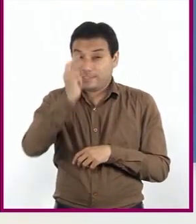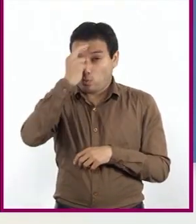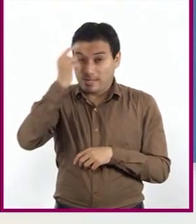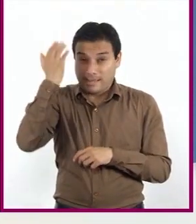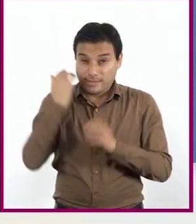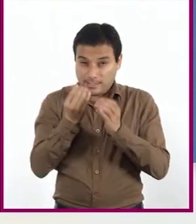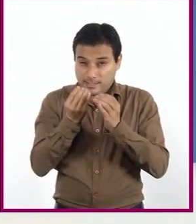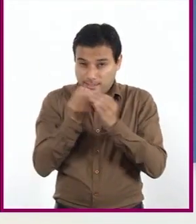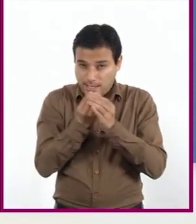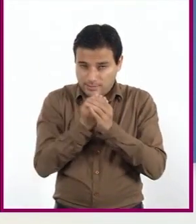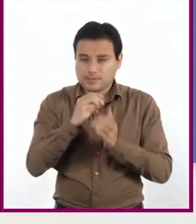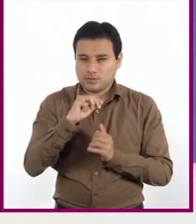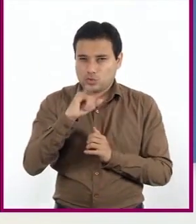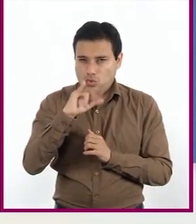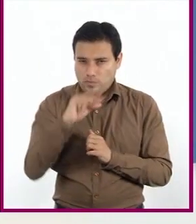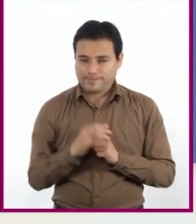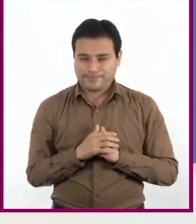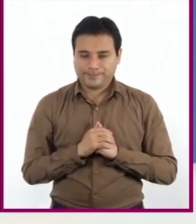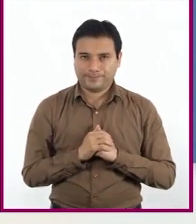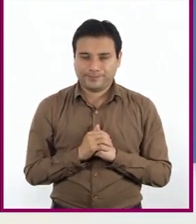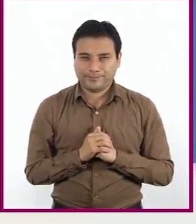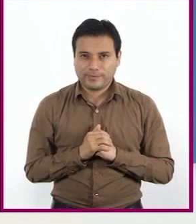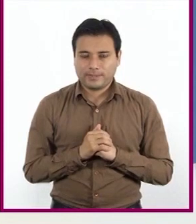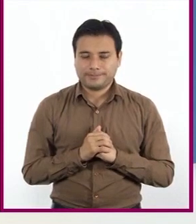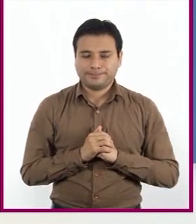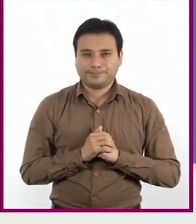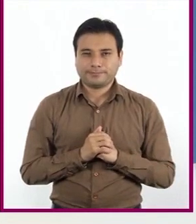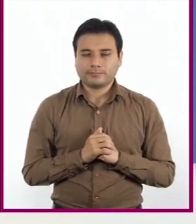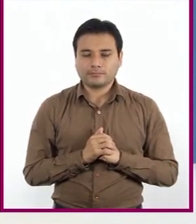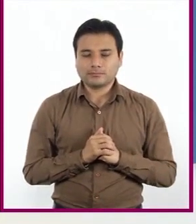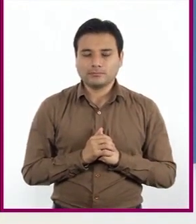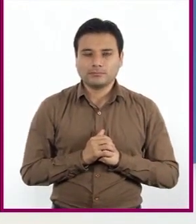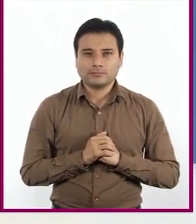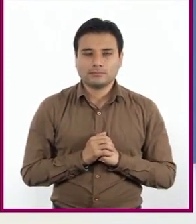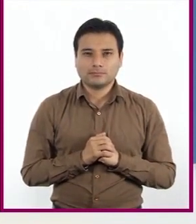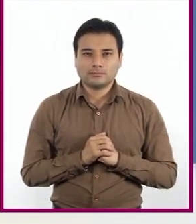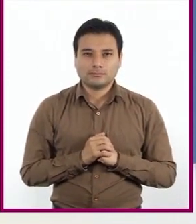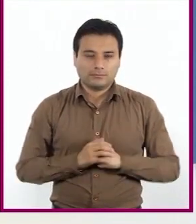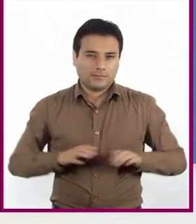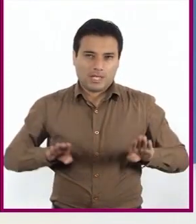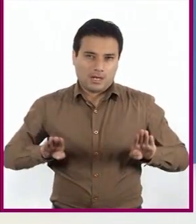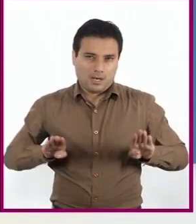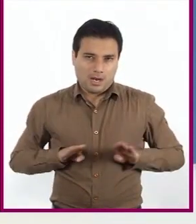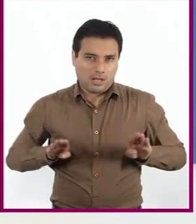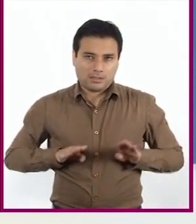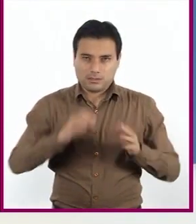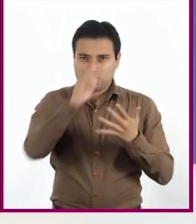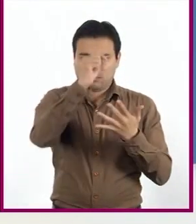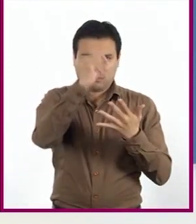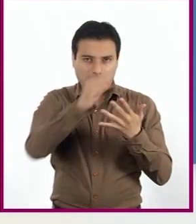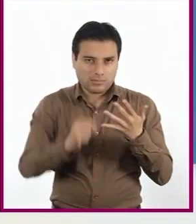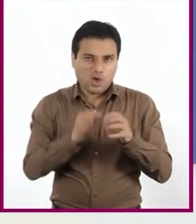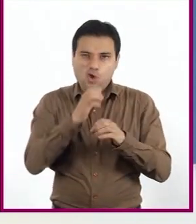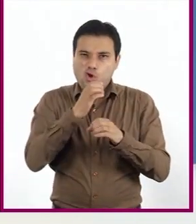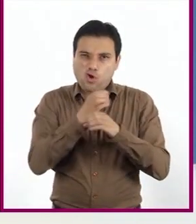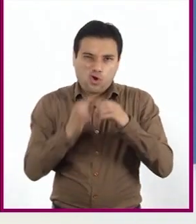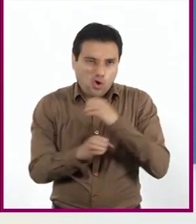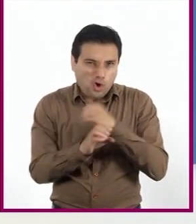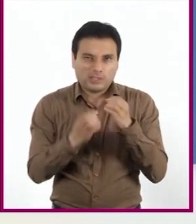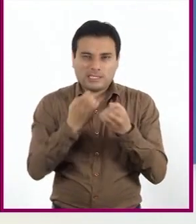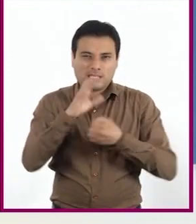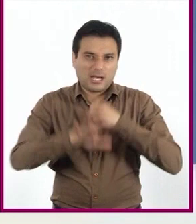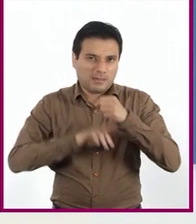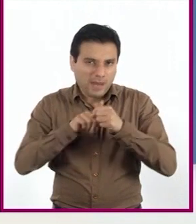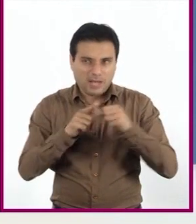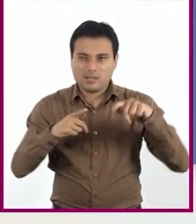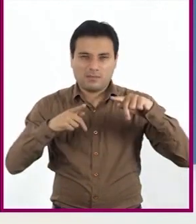de la cultura olmeca. ¿Qué elementos? Pueden ser objetos, animales, personajes,